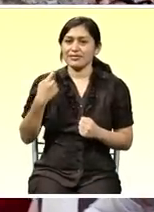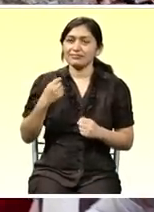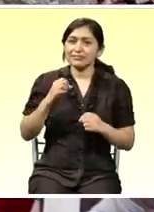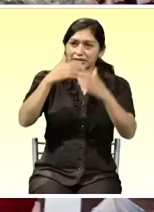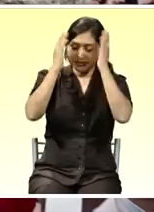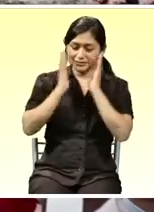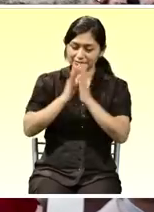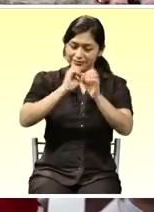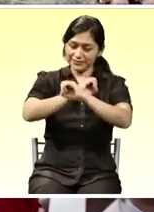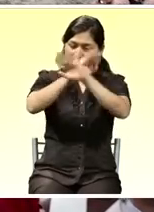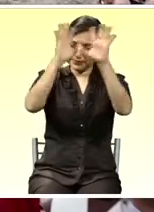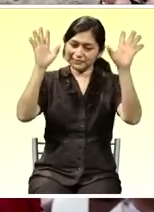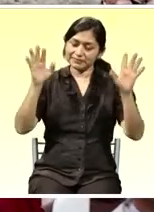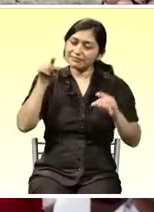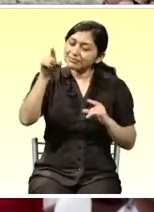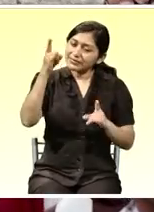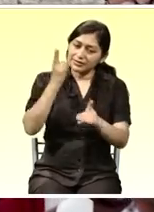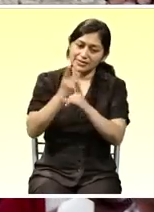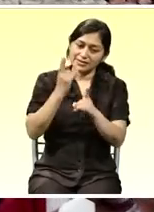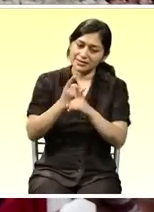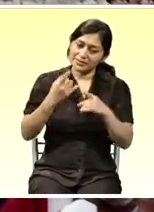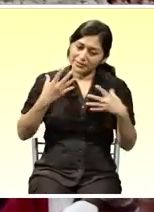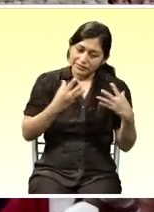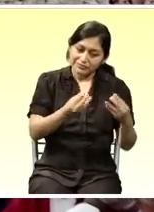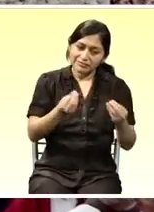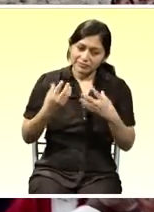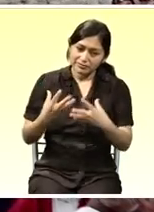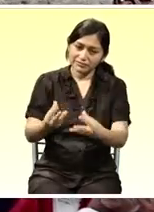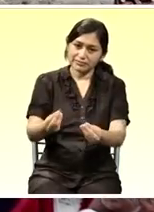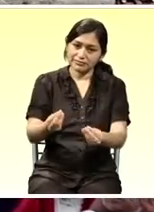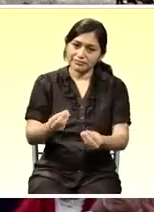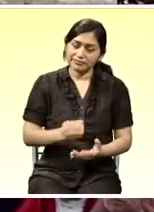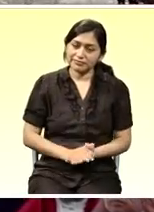gloria de este pueblo en quien siempre halo.